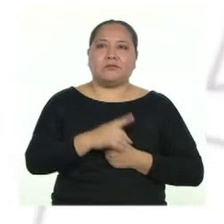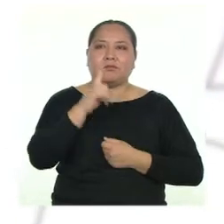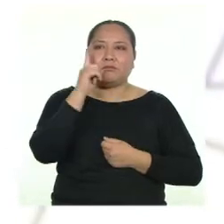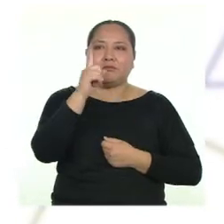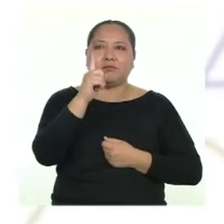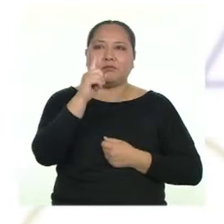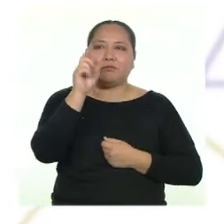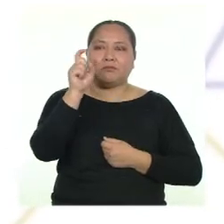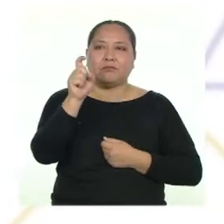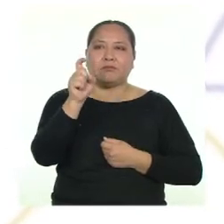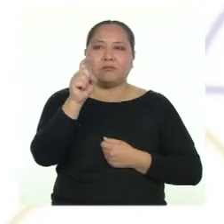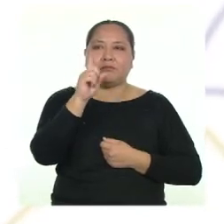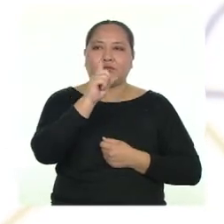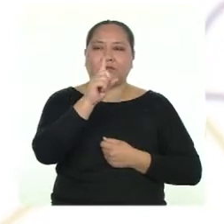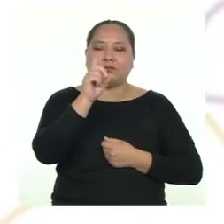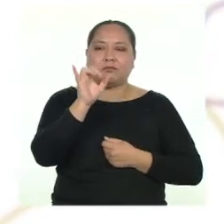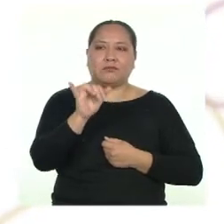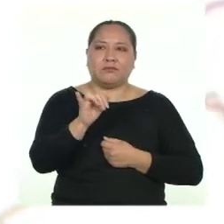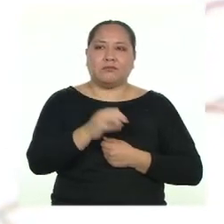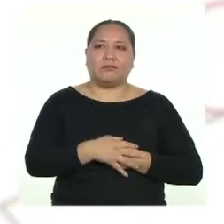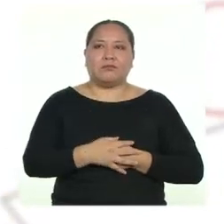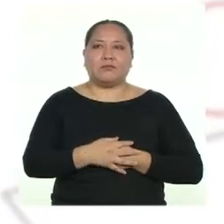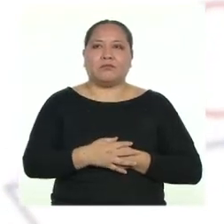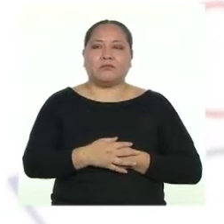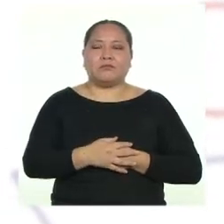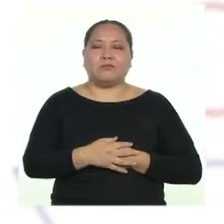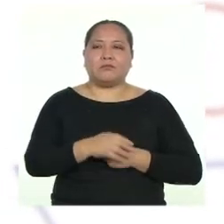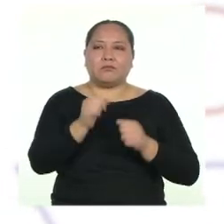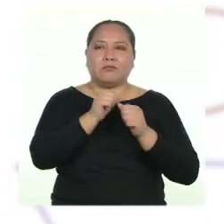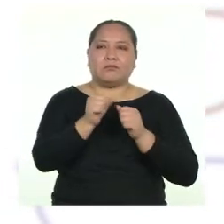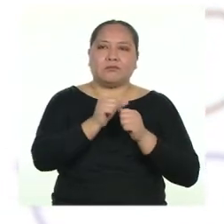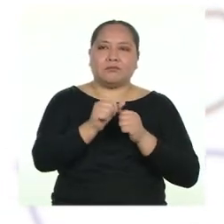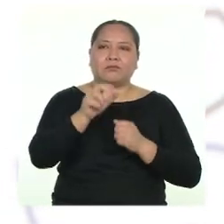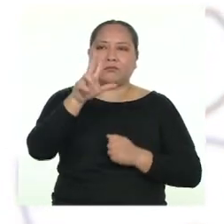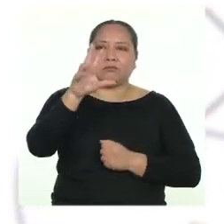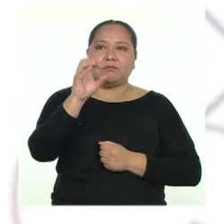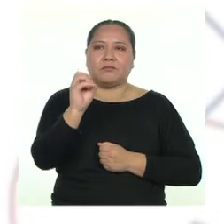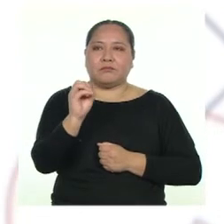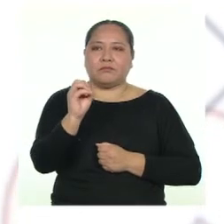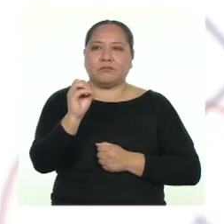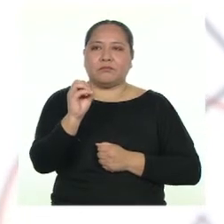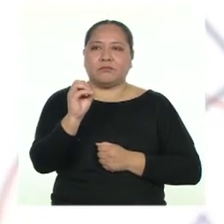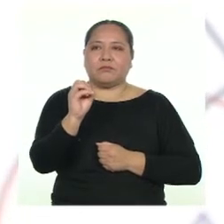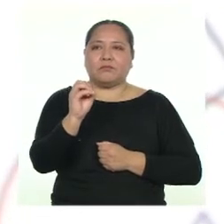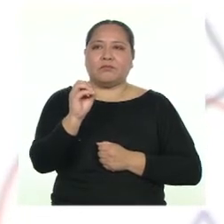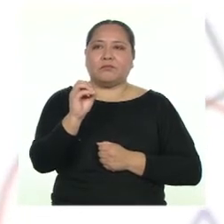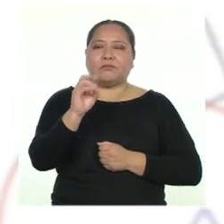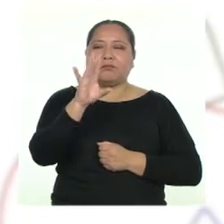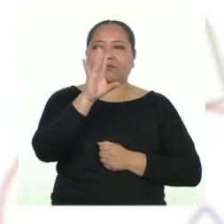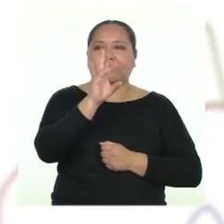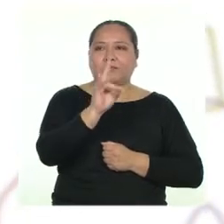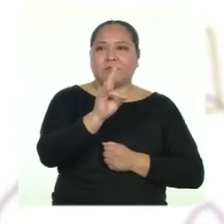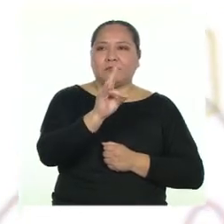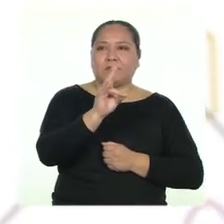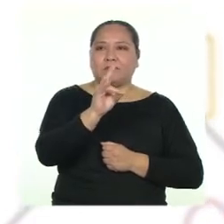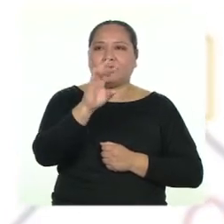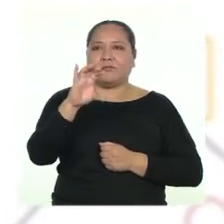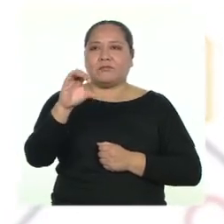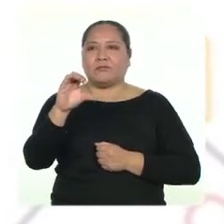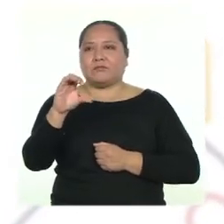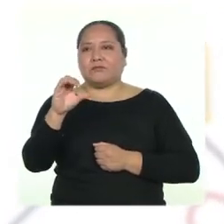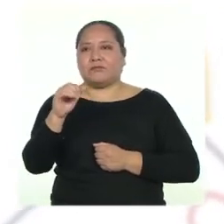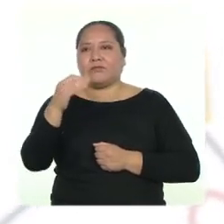1 en X y 1 en Y. Y los valores serán de 30 gramos de carbohidratos y de 7 gramos de